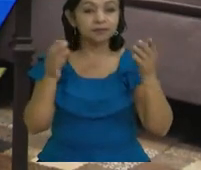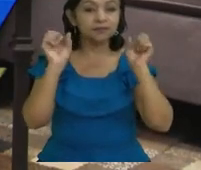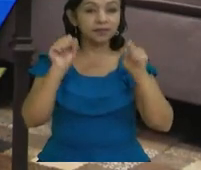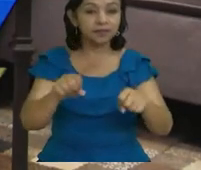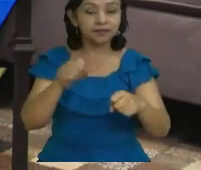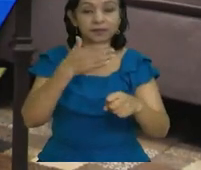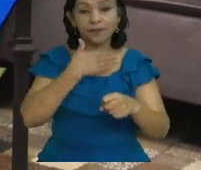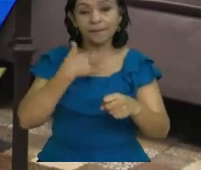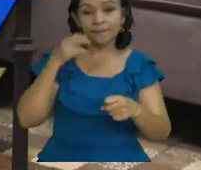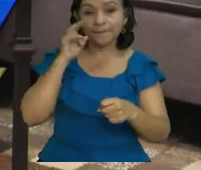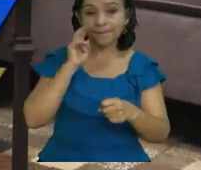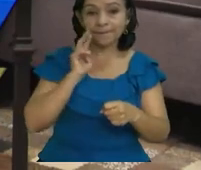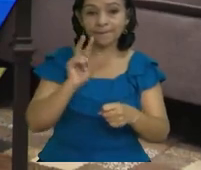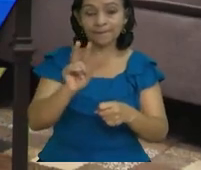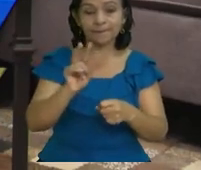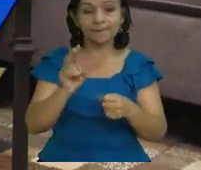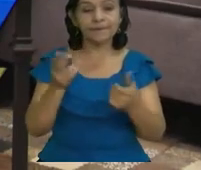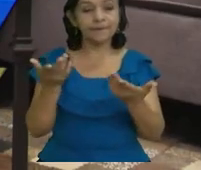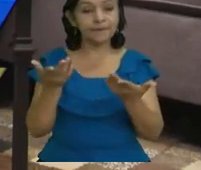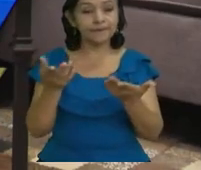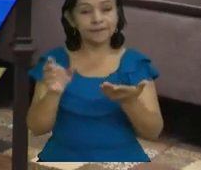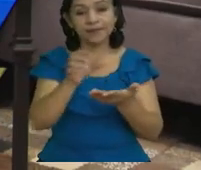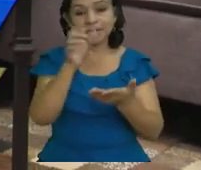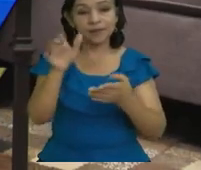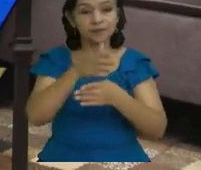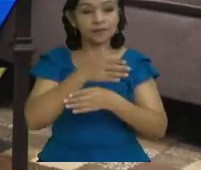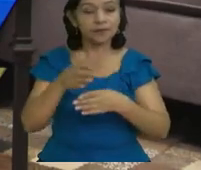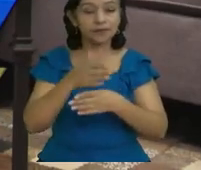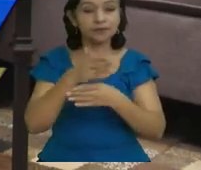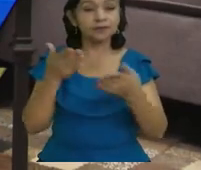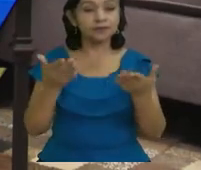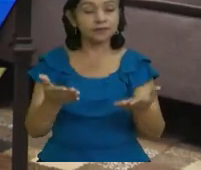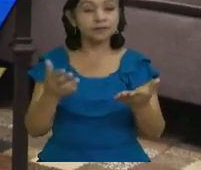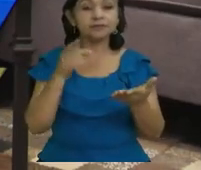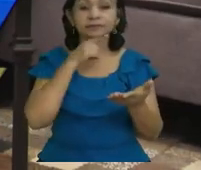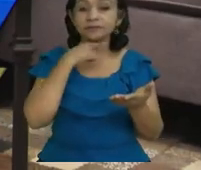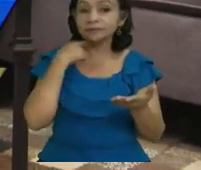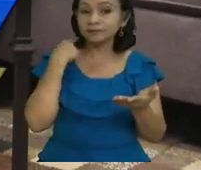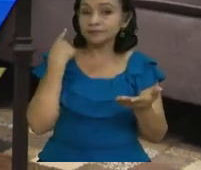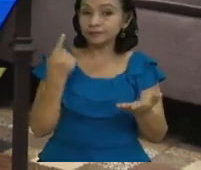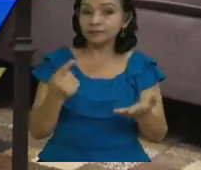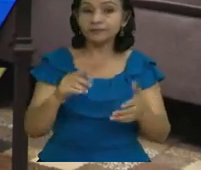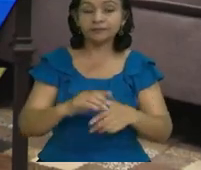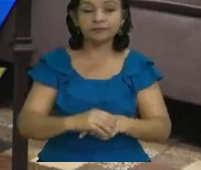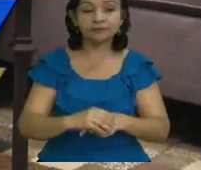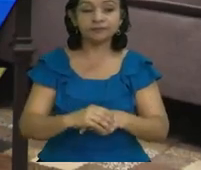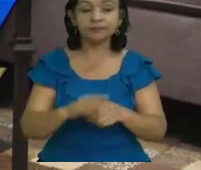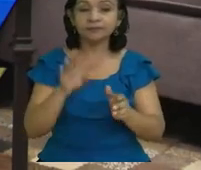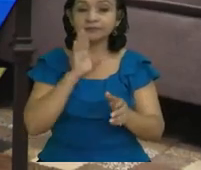duda alguna, unos productos más sensibles que otros. Dentro sí. de esa realidad, un comentario solamente, es